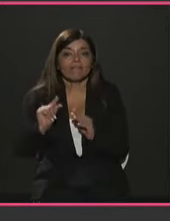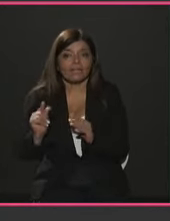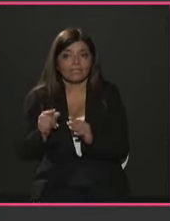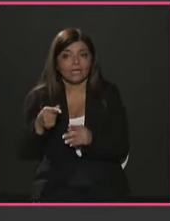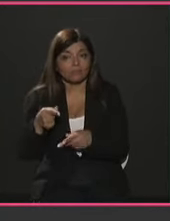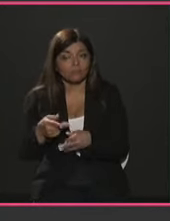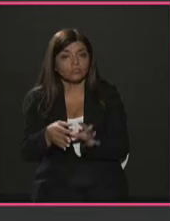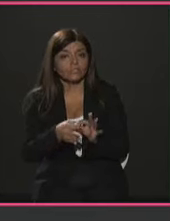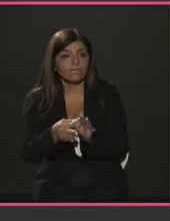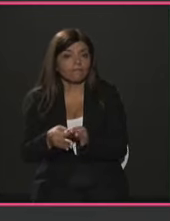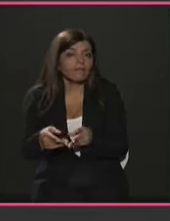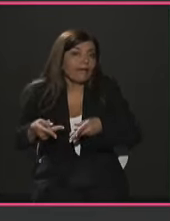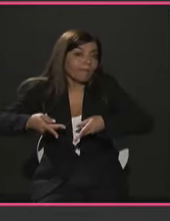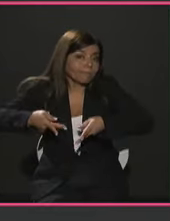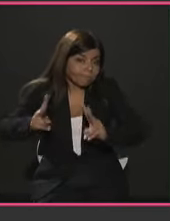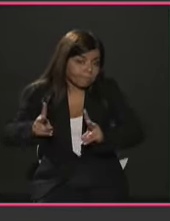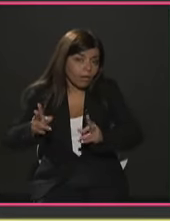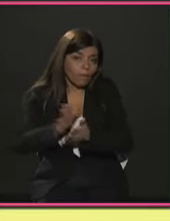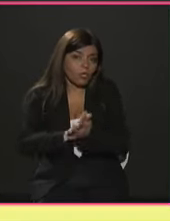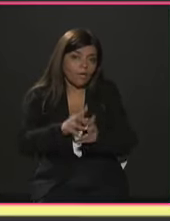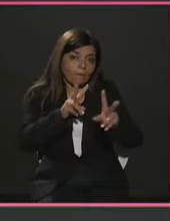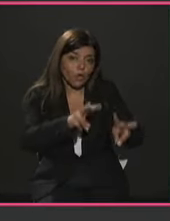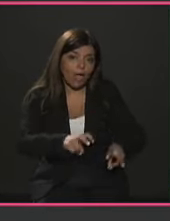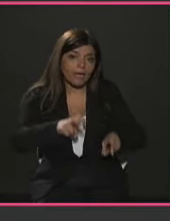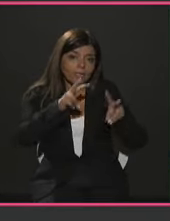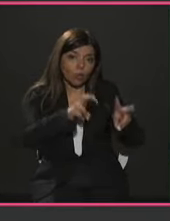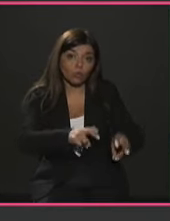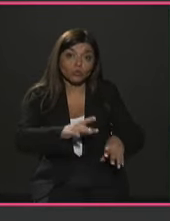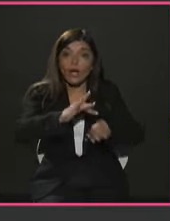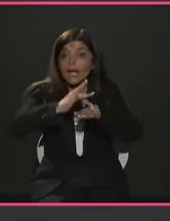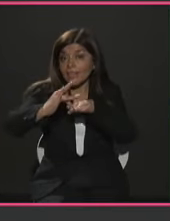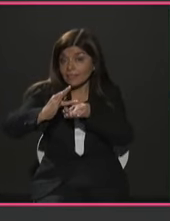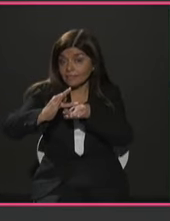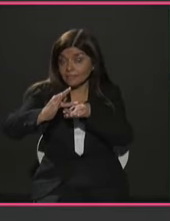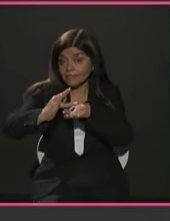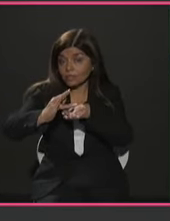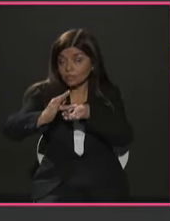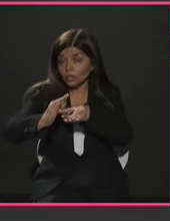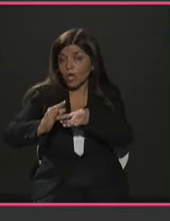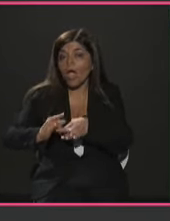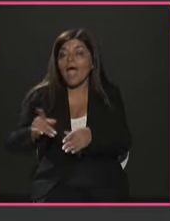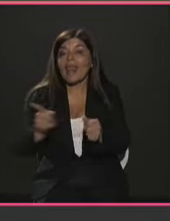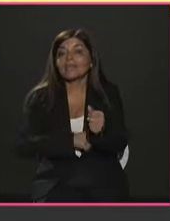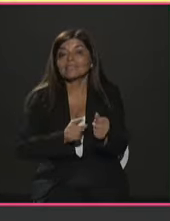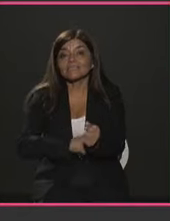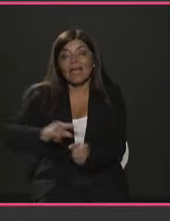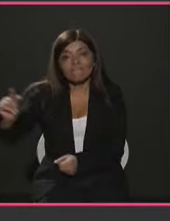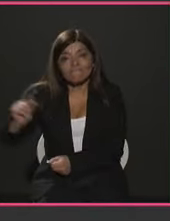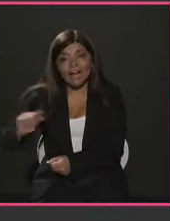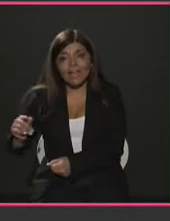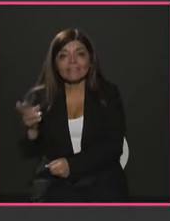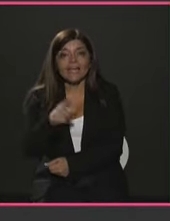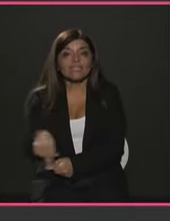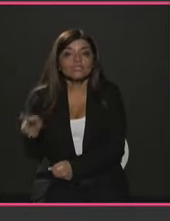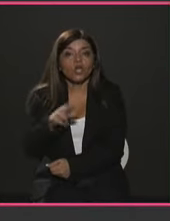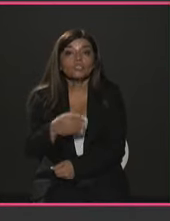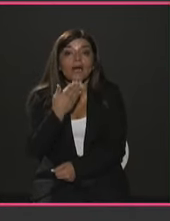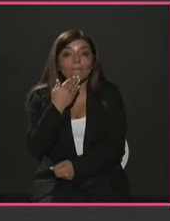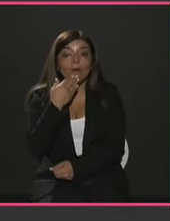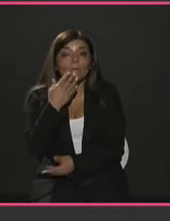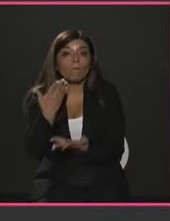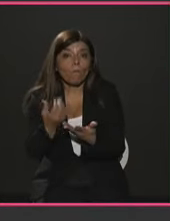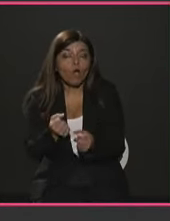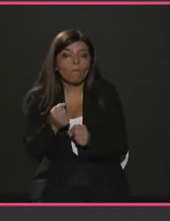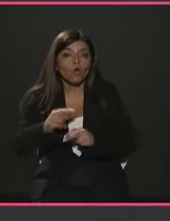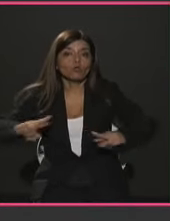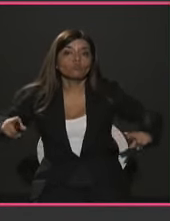nos permitiría eventualmente hacer por ejemplo agricultura en el desierto con electricidad barata y renovable podemos además construir Data centers que